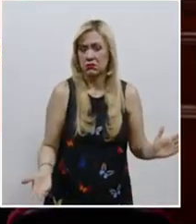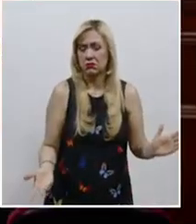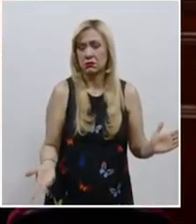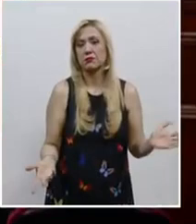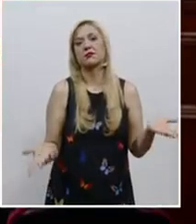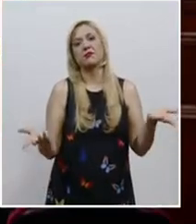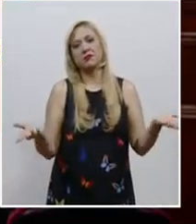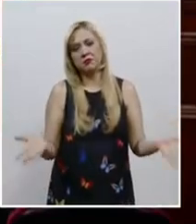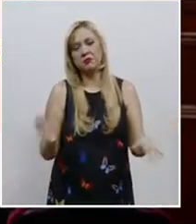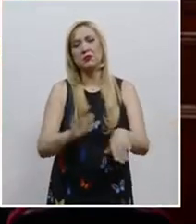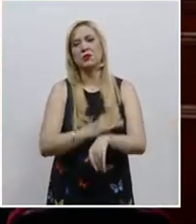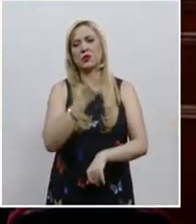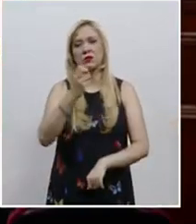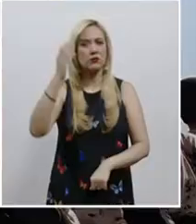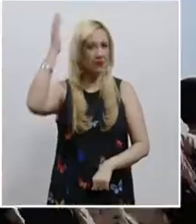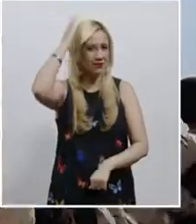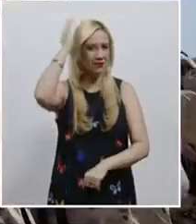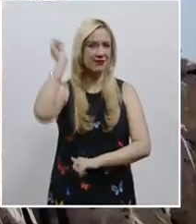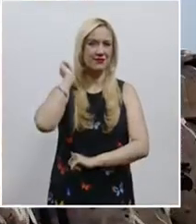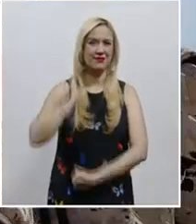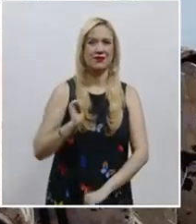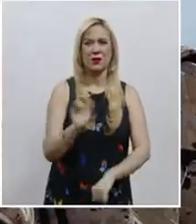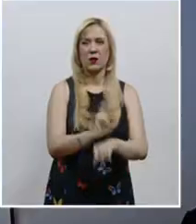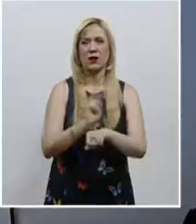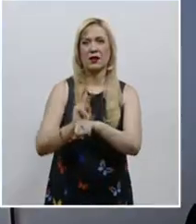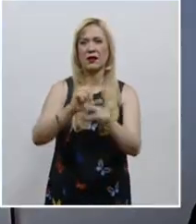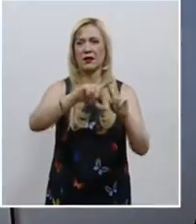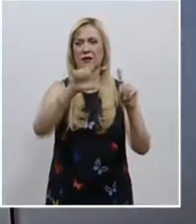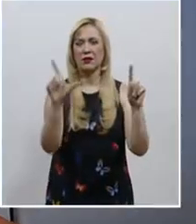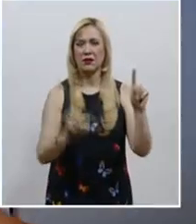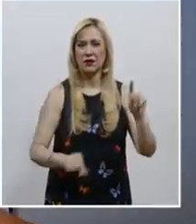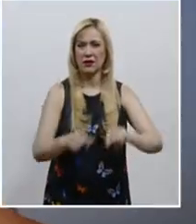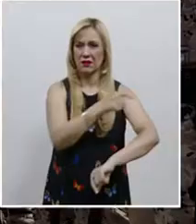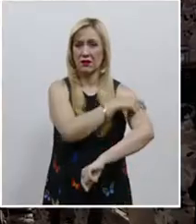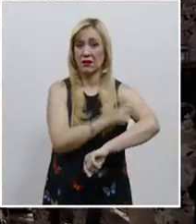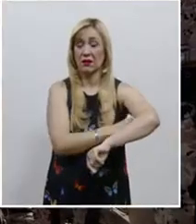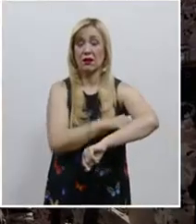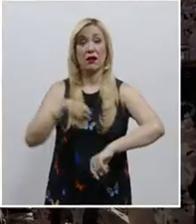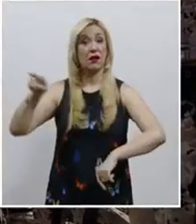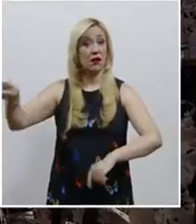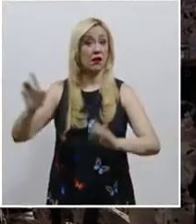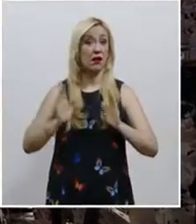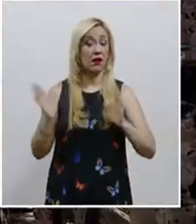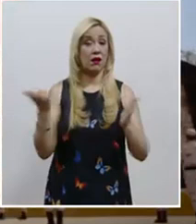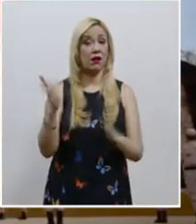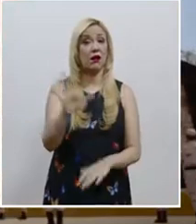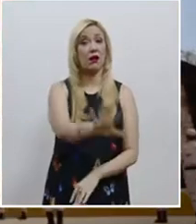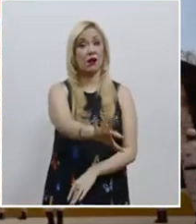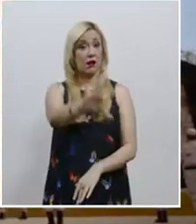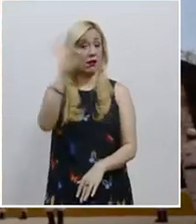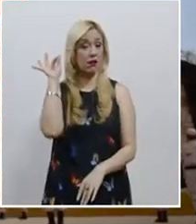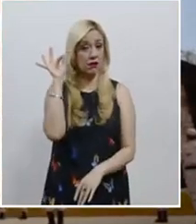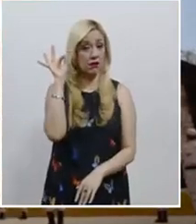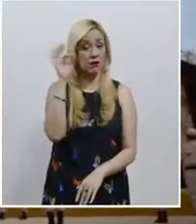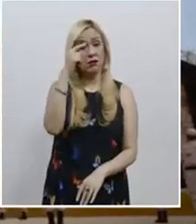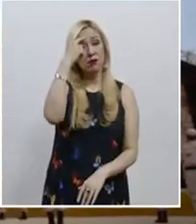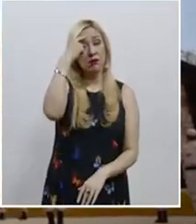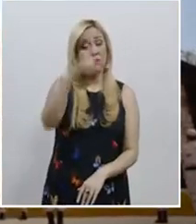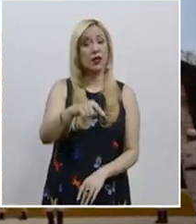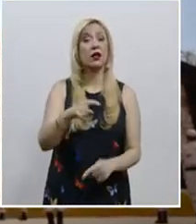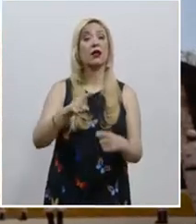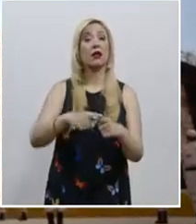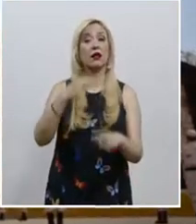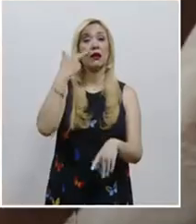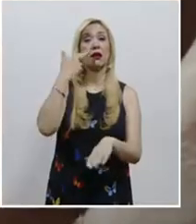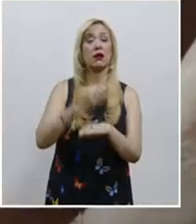la designación del titular de la Guardia Nacional, la propuesta del secretario de la Defensa Nacional, las que definían la estructura orgánica de la Guardia